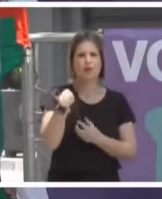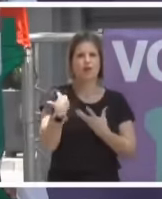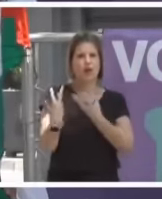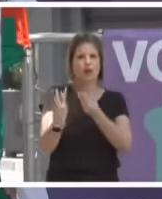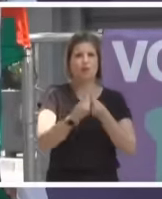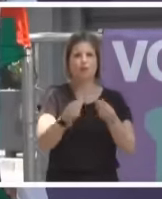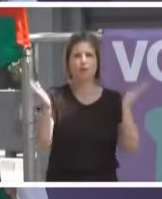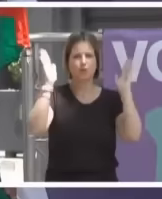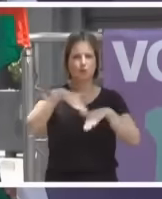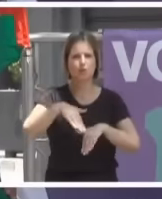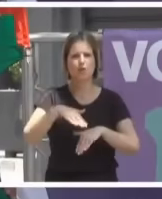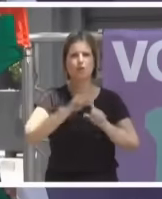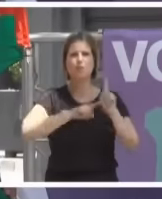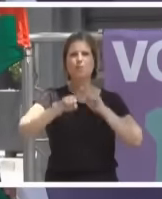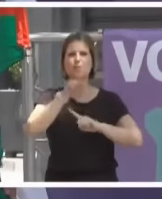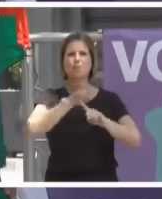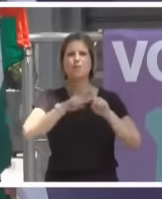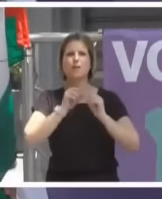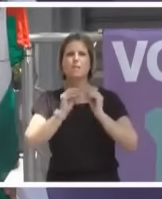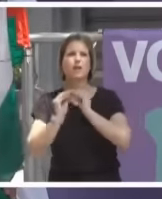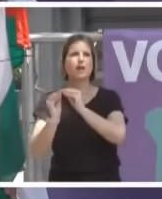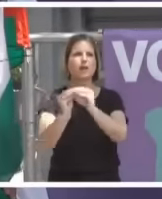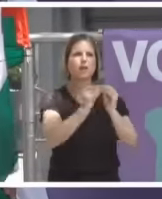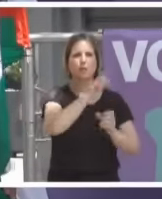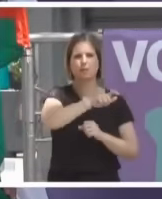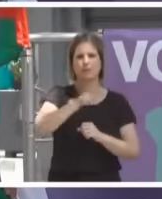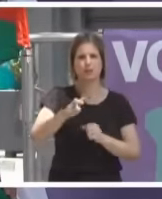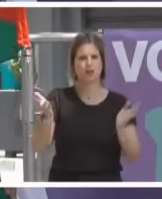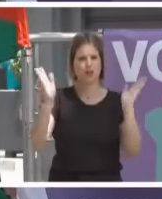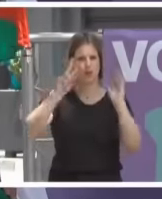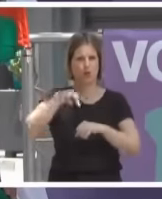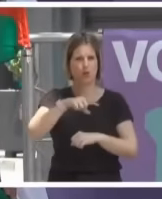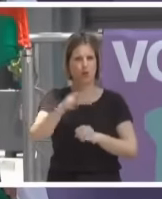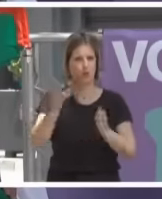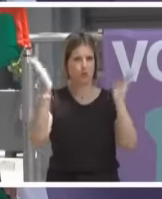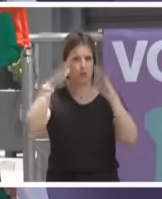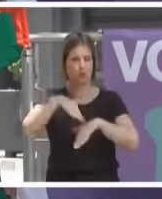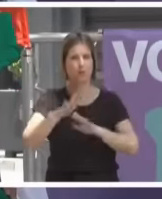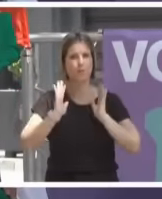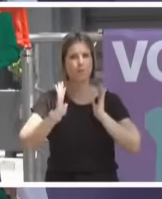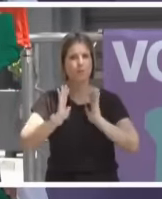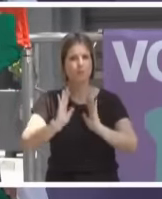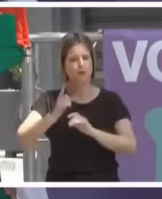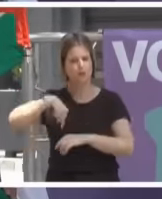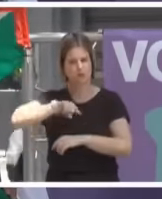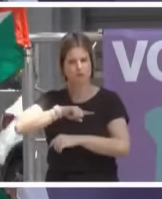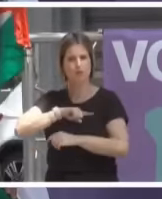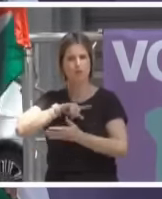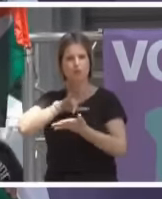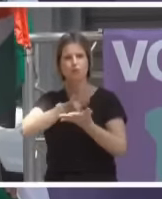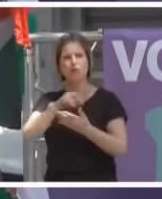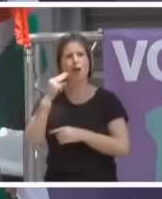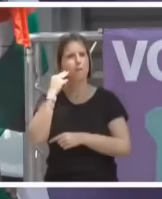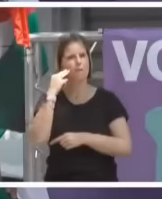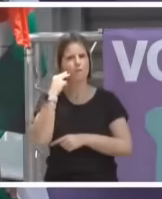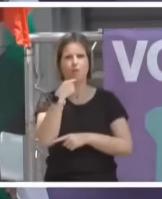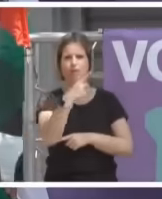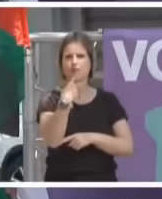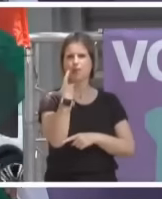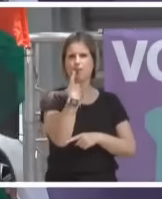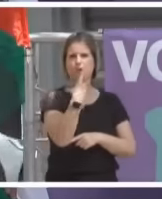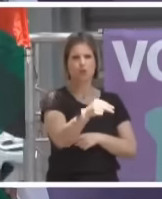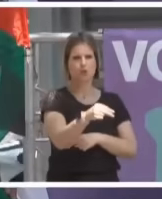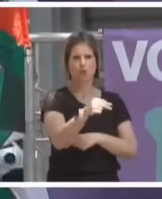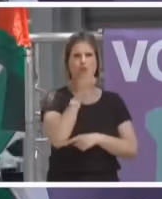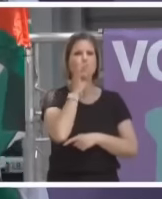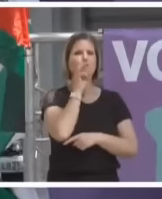no compartimos nuestros problemas con nuestros iguales y nuestras iguales. Sin embargo, nosotros ante ese miedo le decimos que no nos